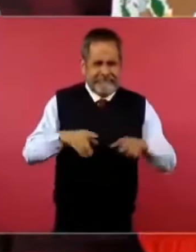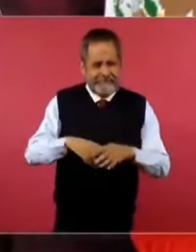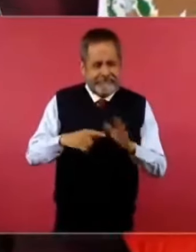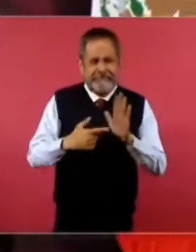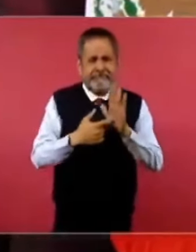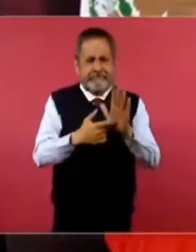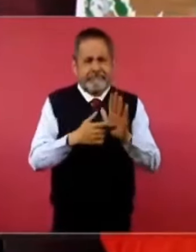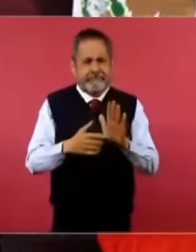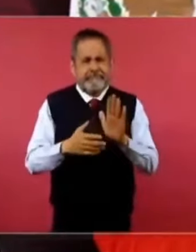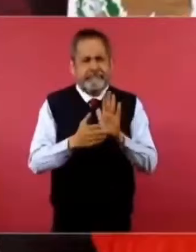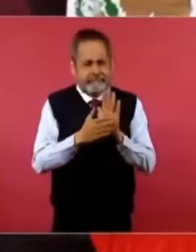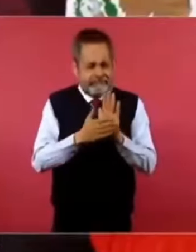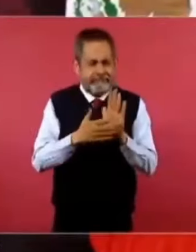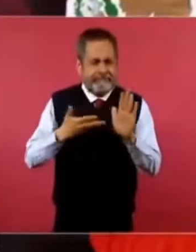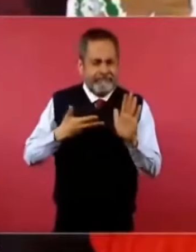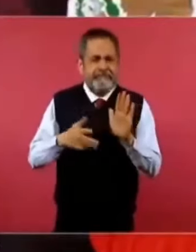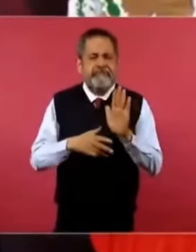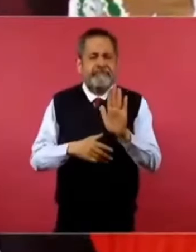demostrarlo